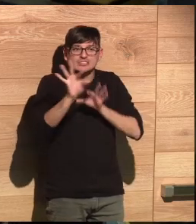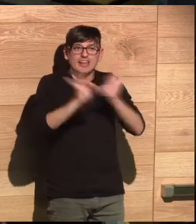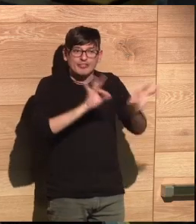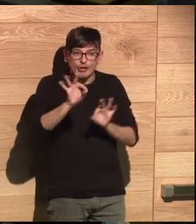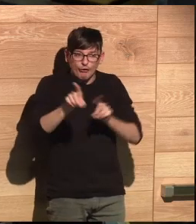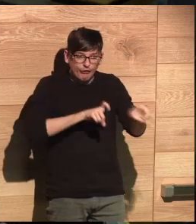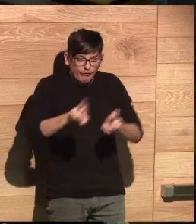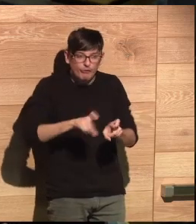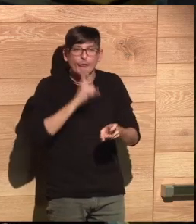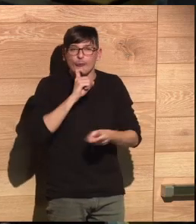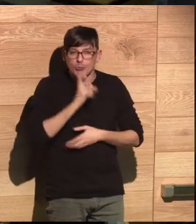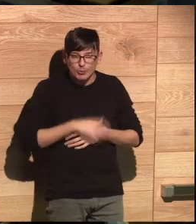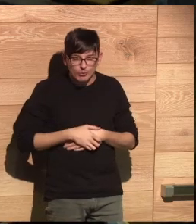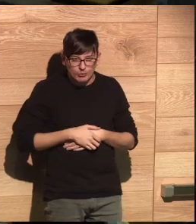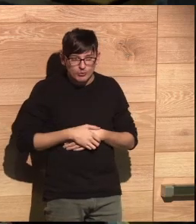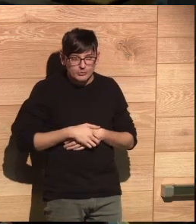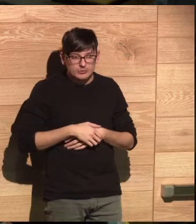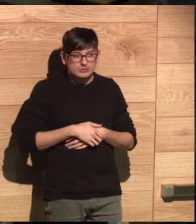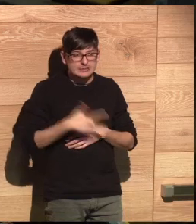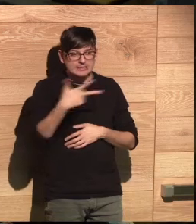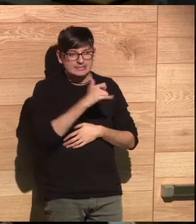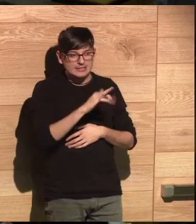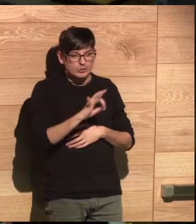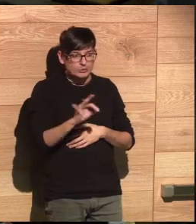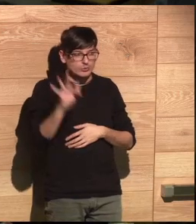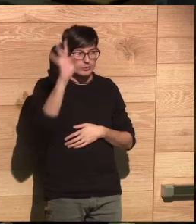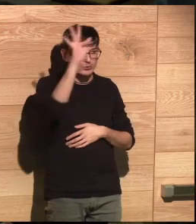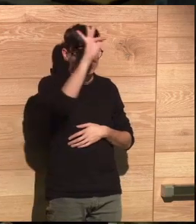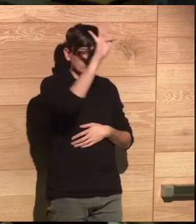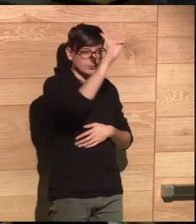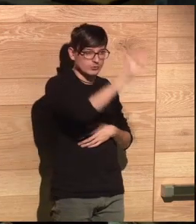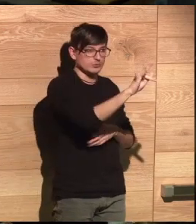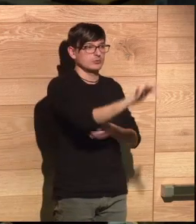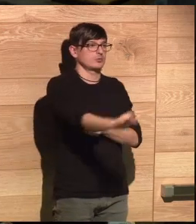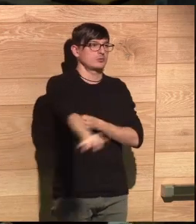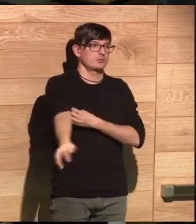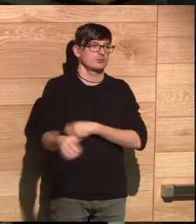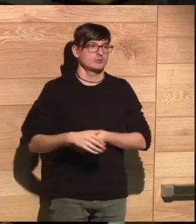selección? Charo, vamos a... Mira, voy a pasarle...